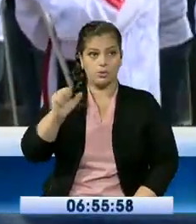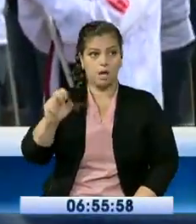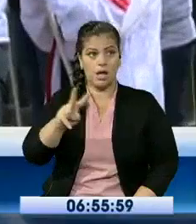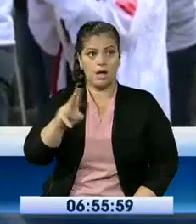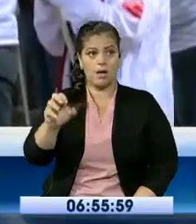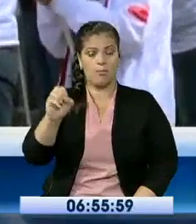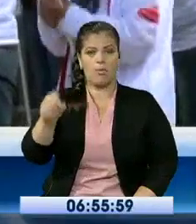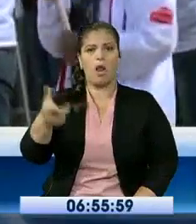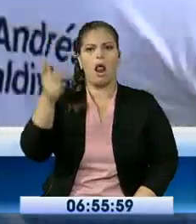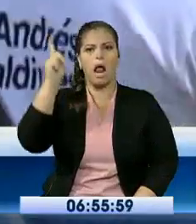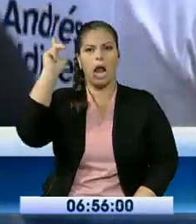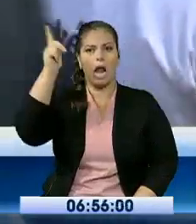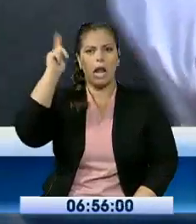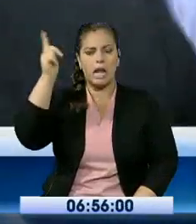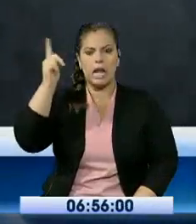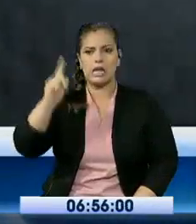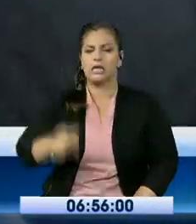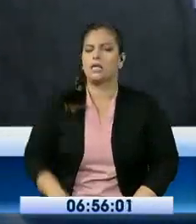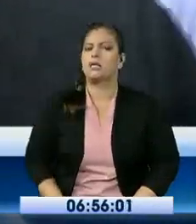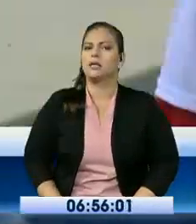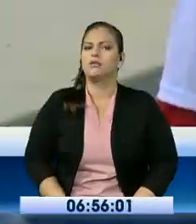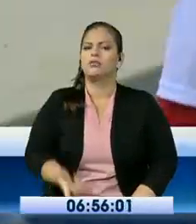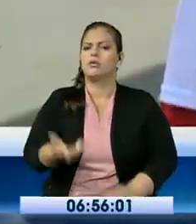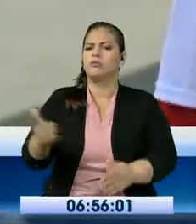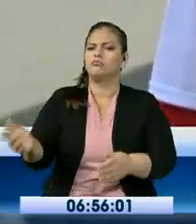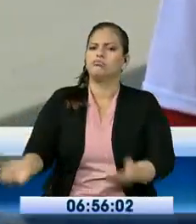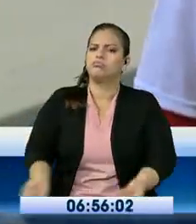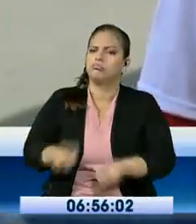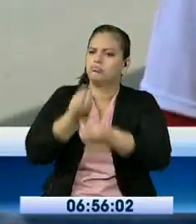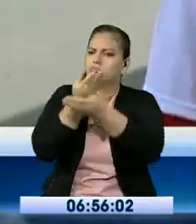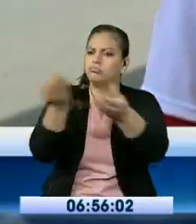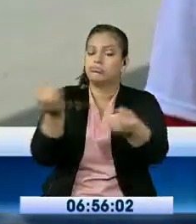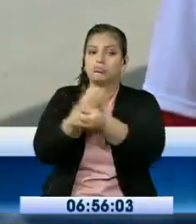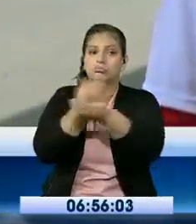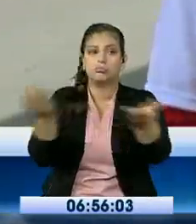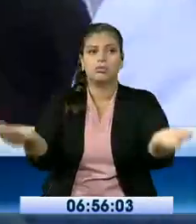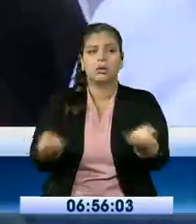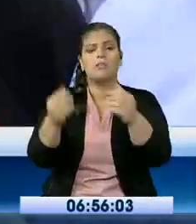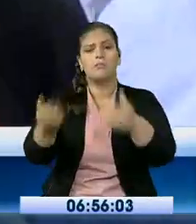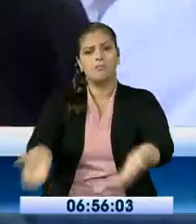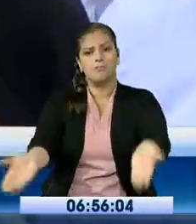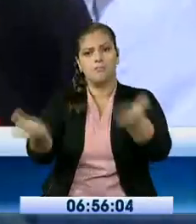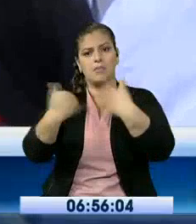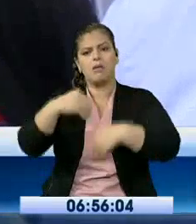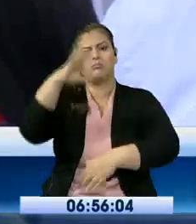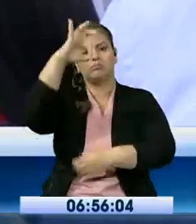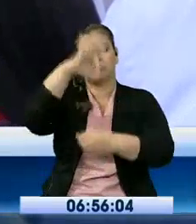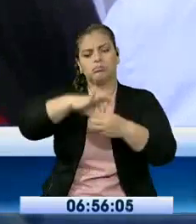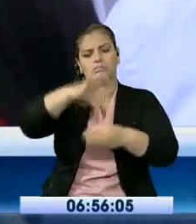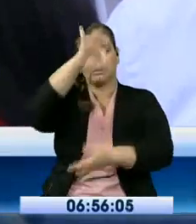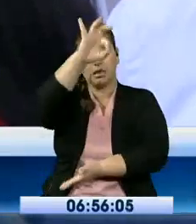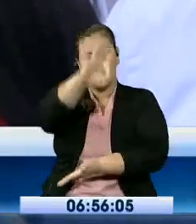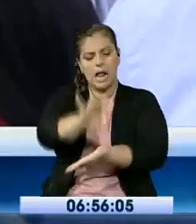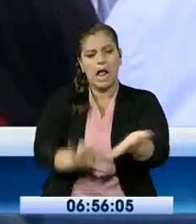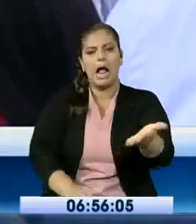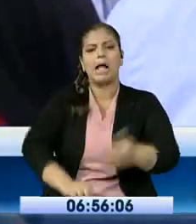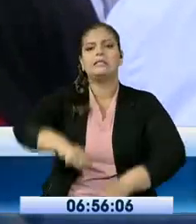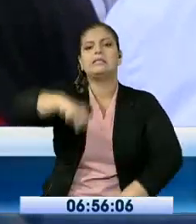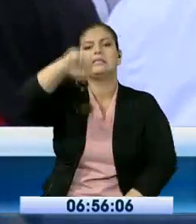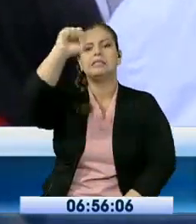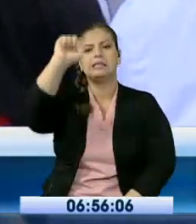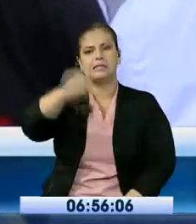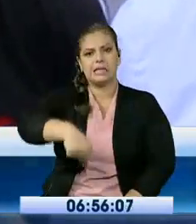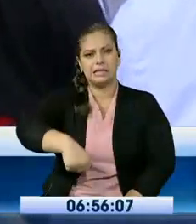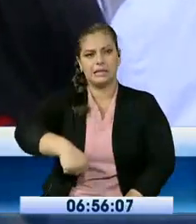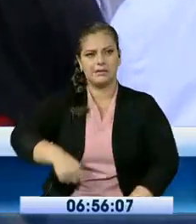del sur de la capital, promoviendo el sí en la consulta popular. Esto es una confluencia de muchos